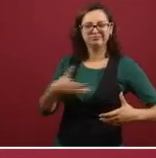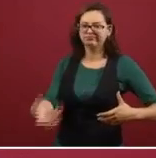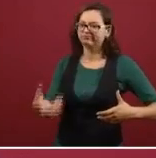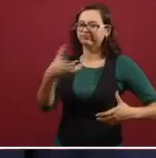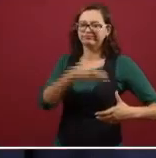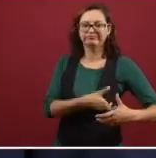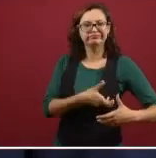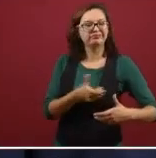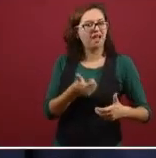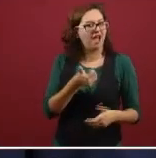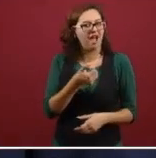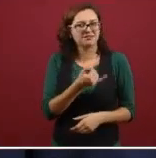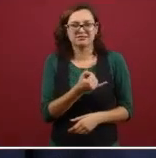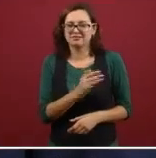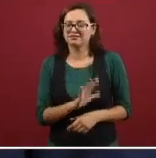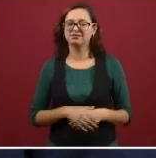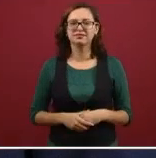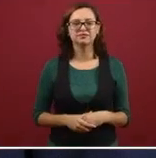el país.